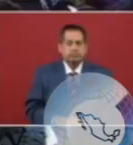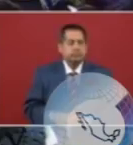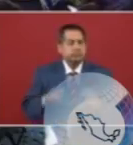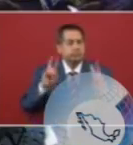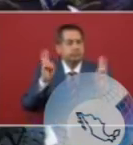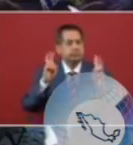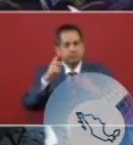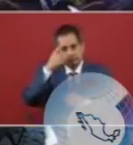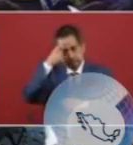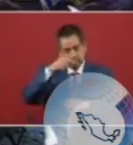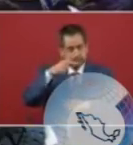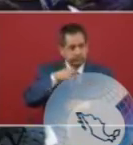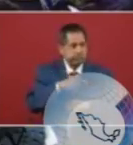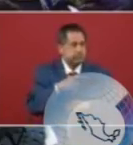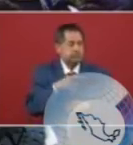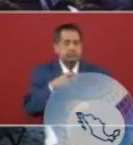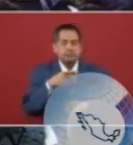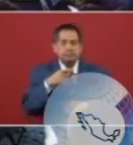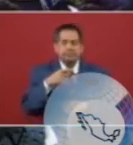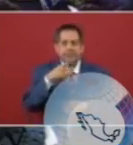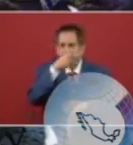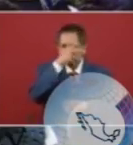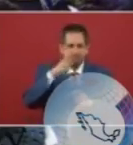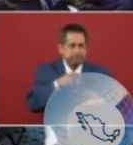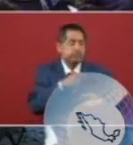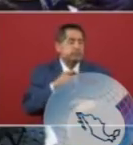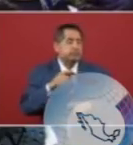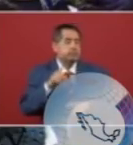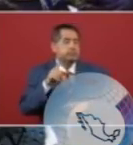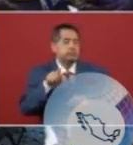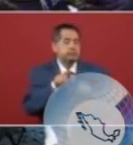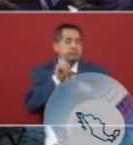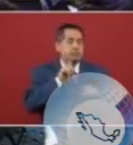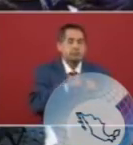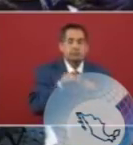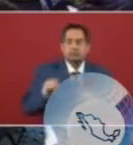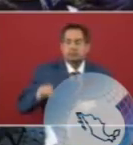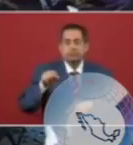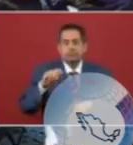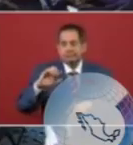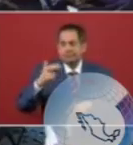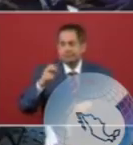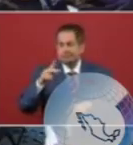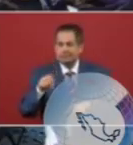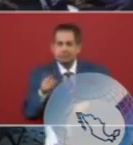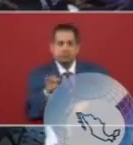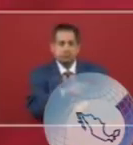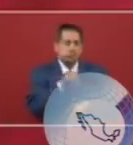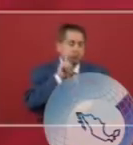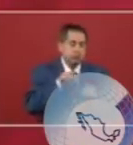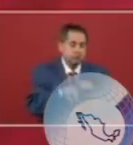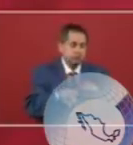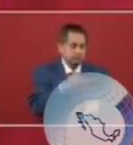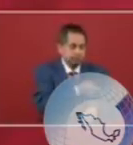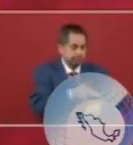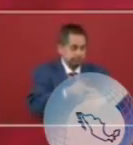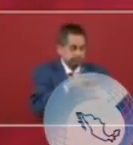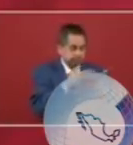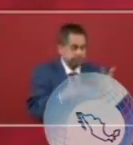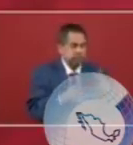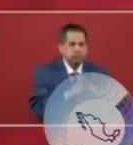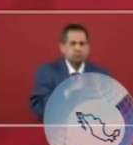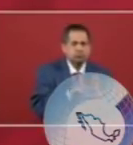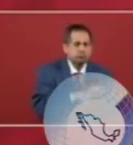para las hermanas de joaquín guzmán loera tendrán que hacer tendrán que hacer su tren su trámite como cualquier otra ciudadana de los